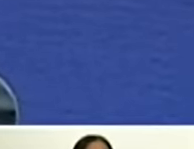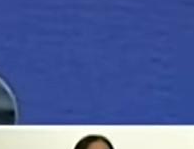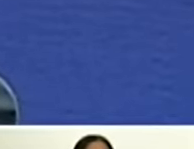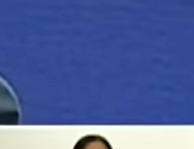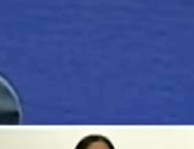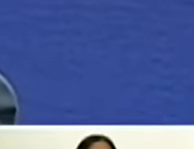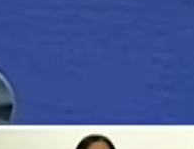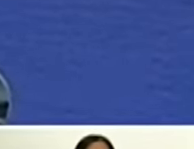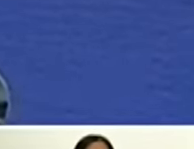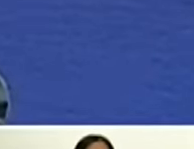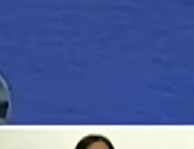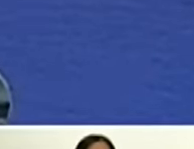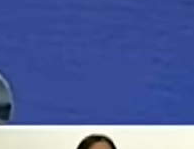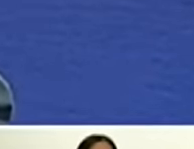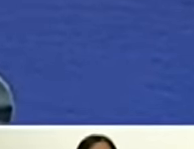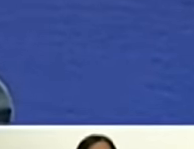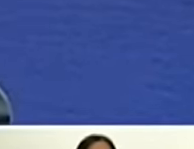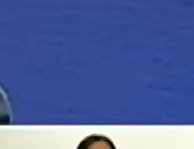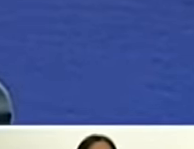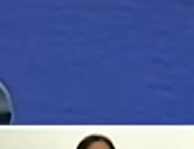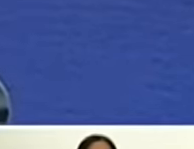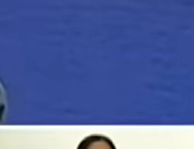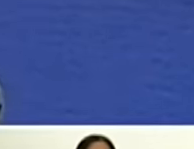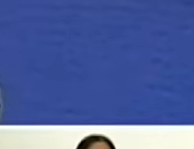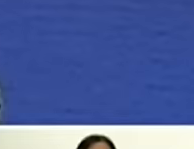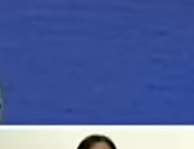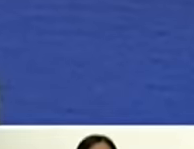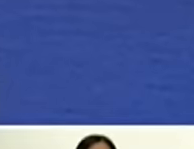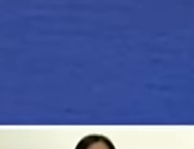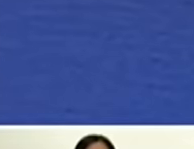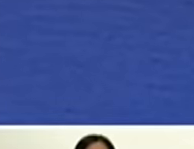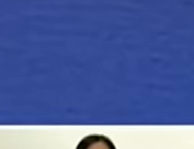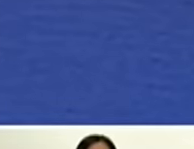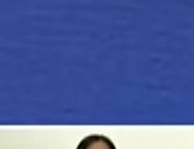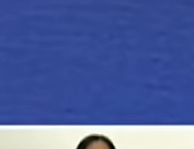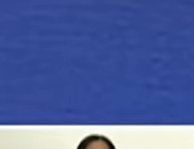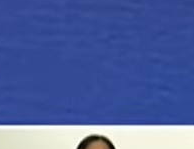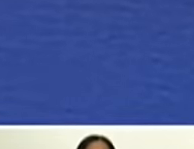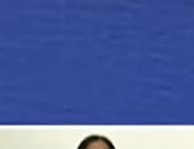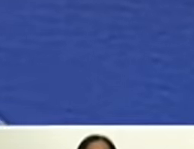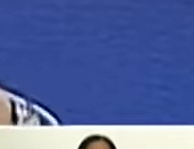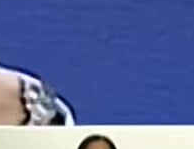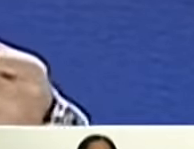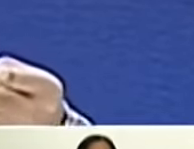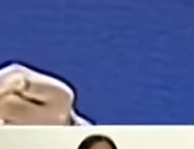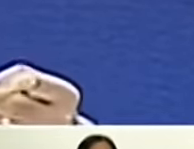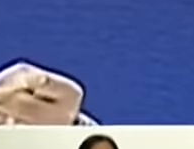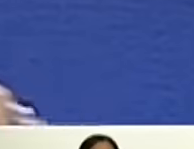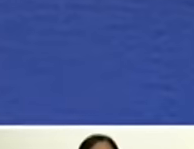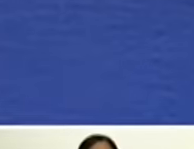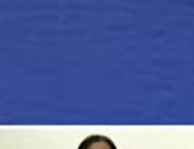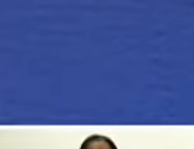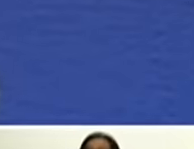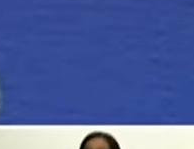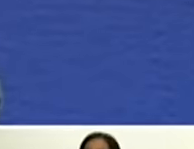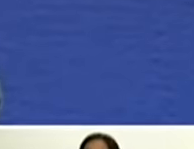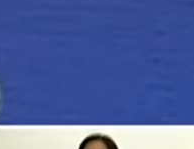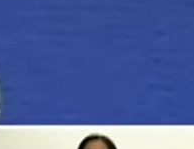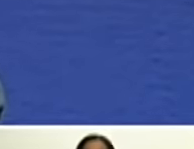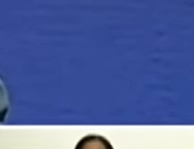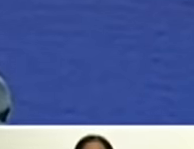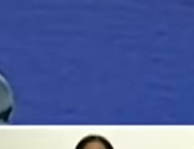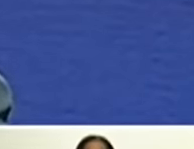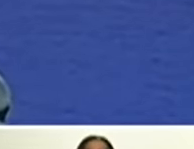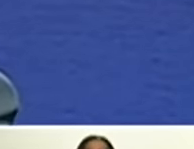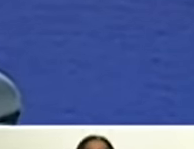la plata, el billete del imperialismo, las campañas del imperialismo, que ahora se facilitan más con las redes